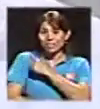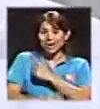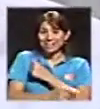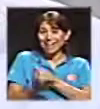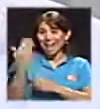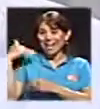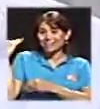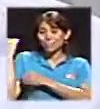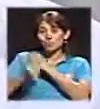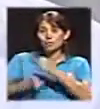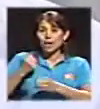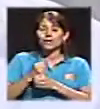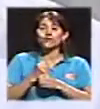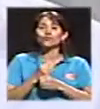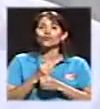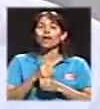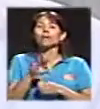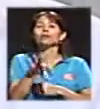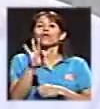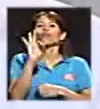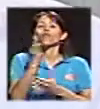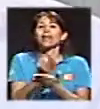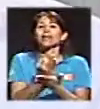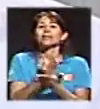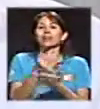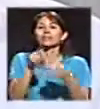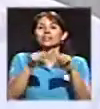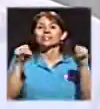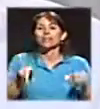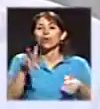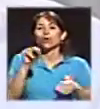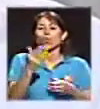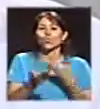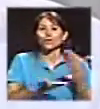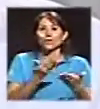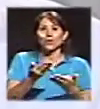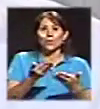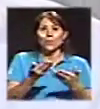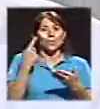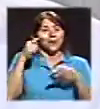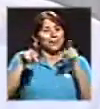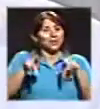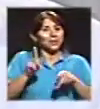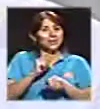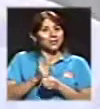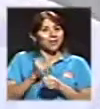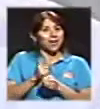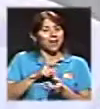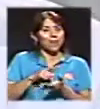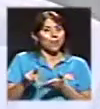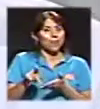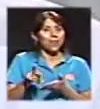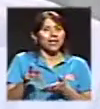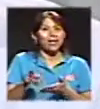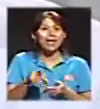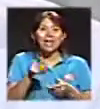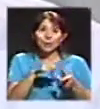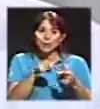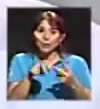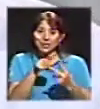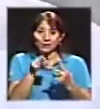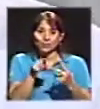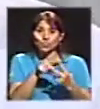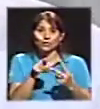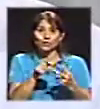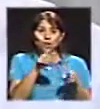financiar un sistema no contributivo. Primero que todo, hay que entender que estos no son regímenes competitivos entre sí, o sea, las